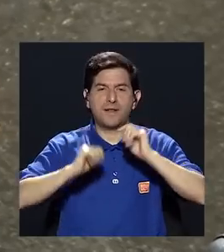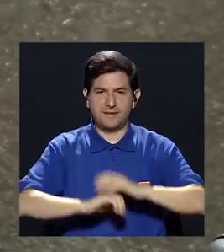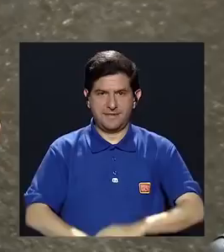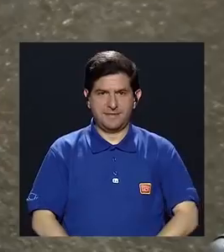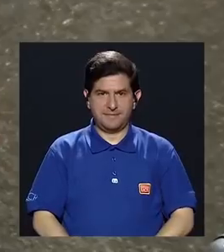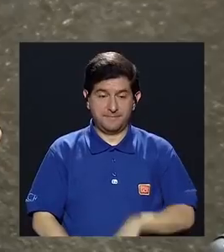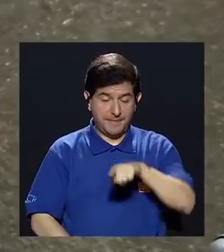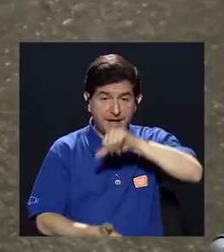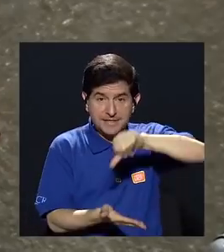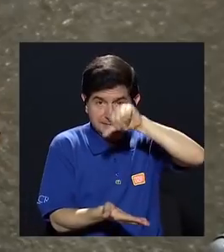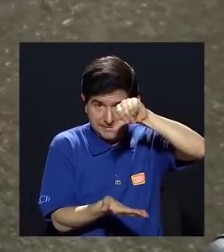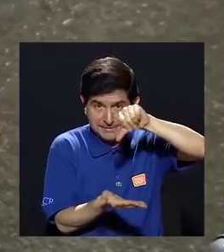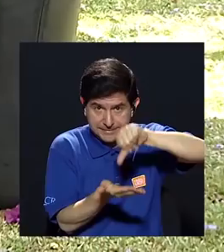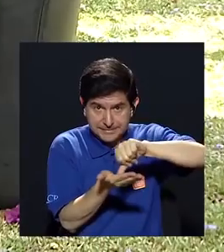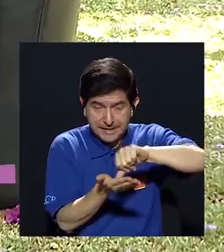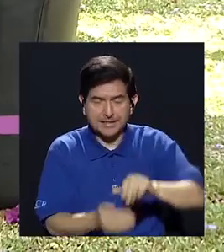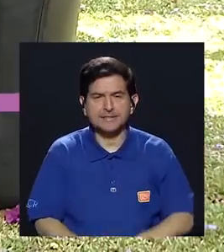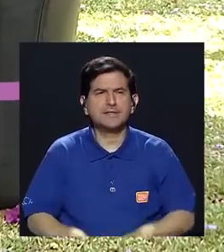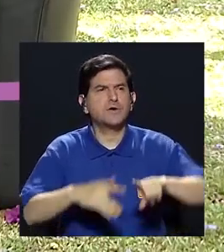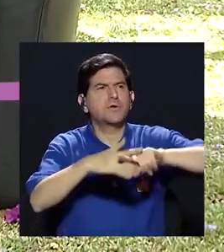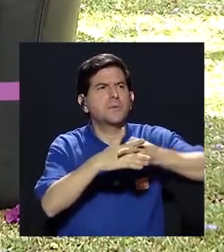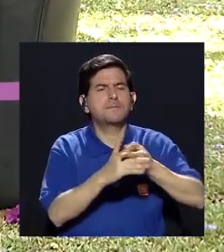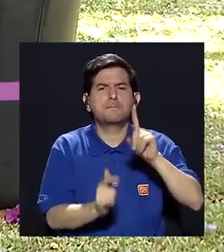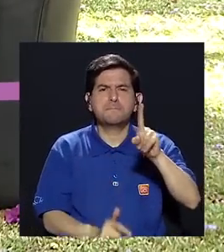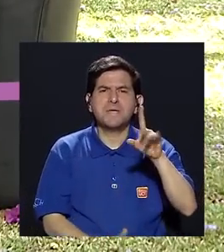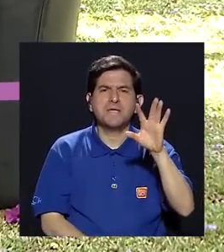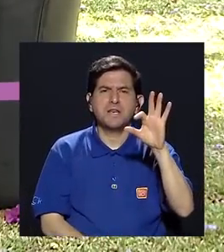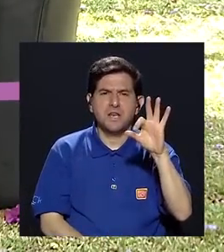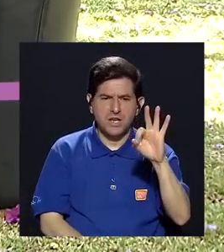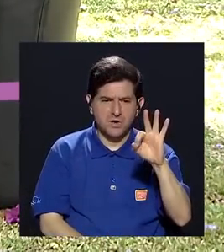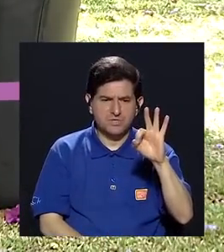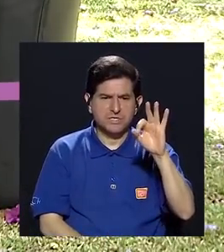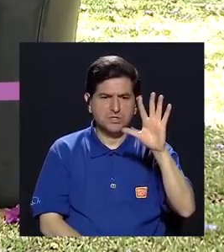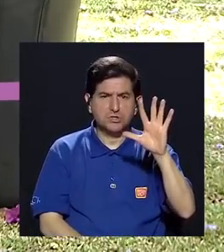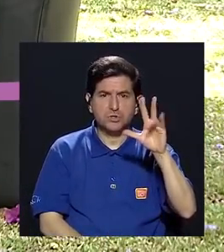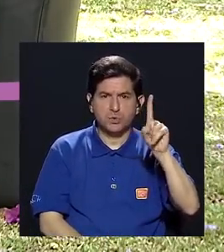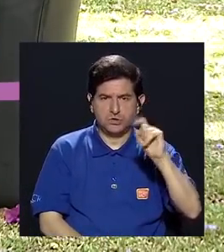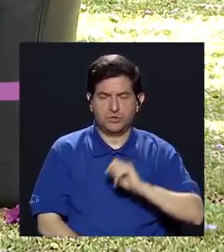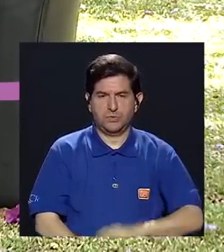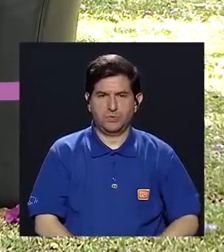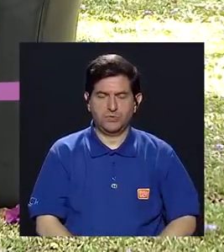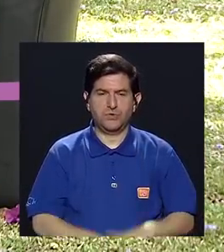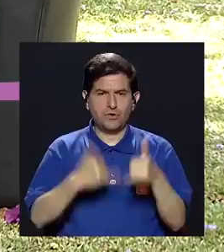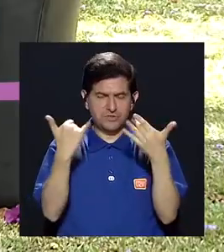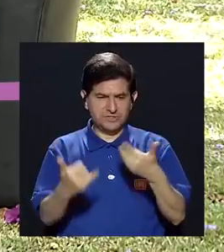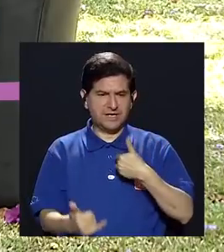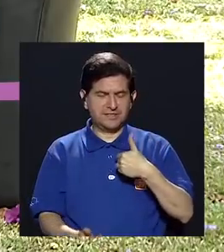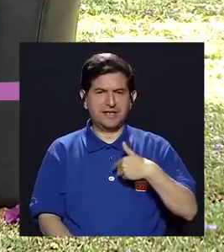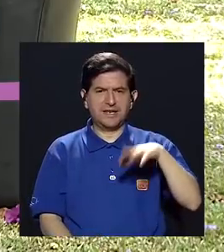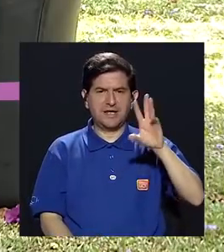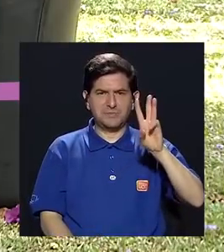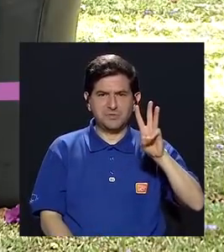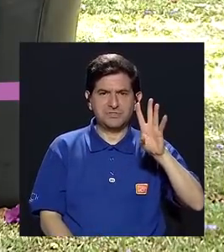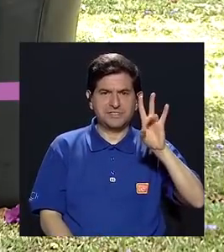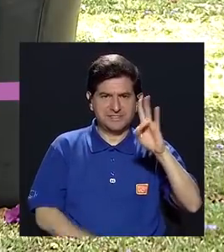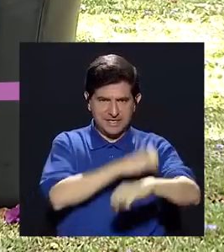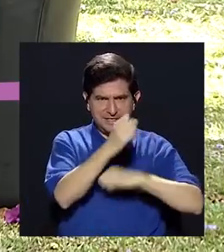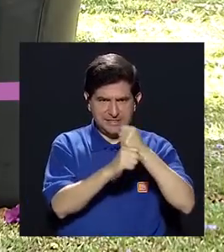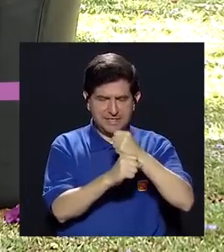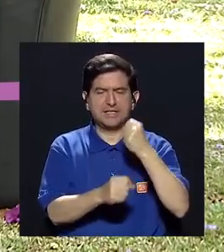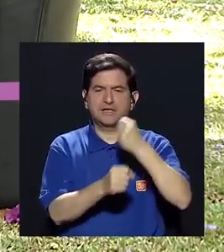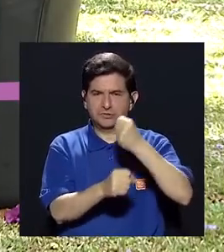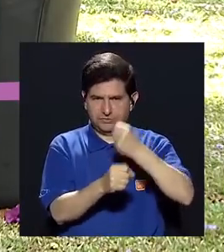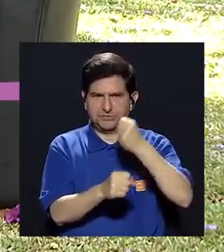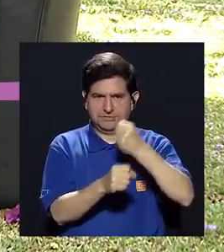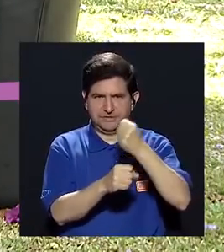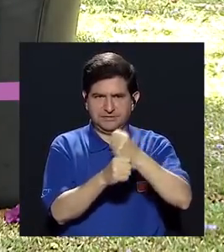Ajá. Estos centros nacieron en 1951. Ya tenemos 67 años de